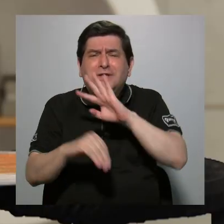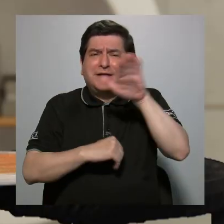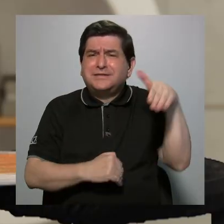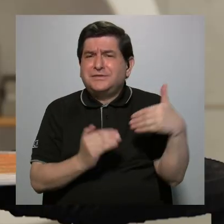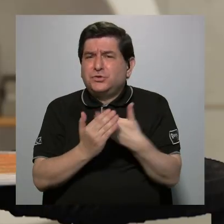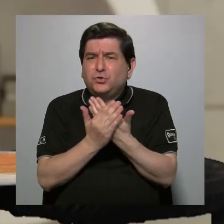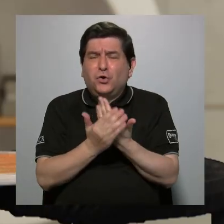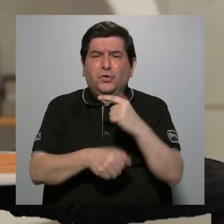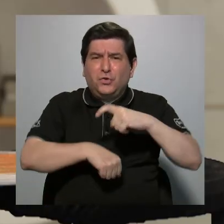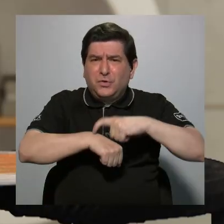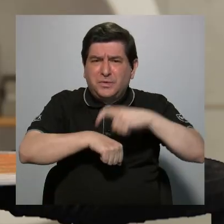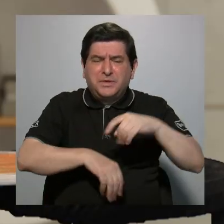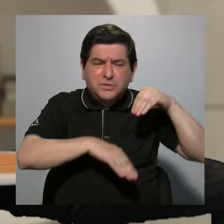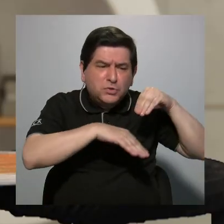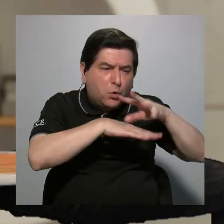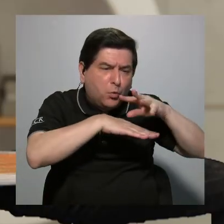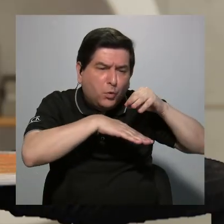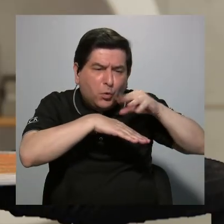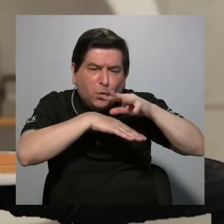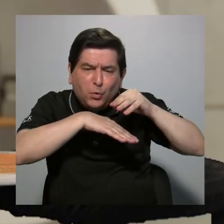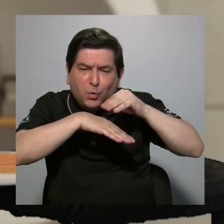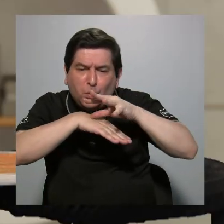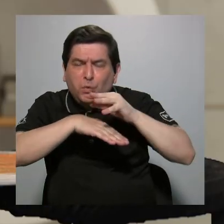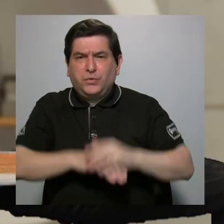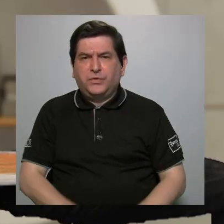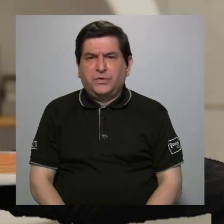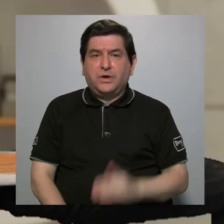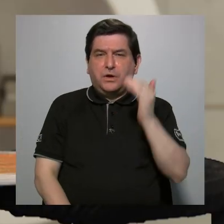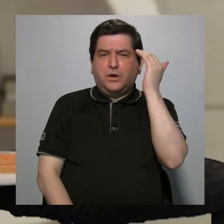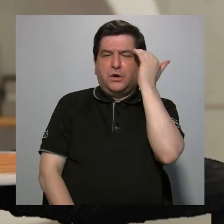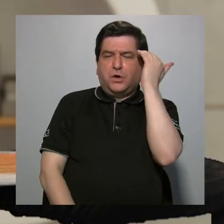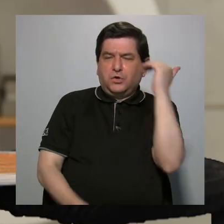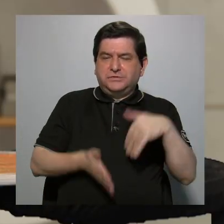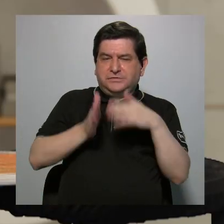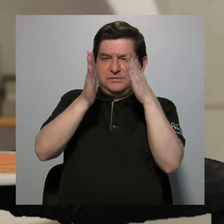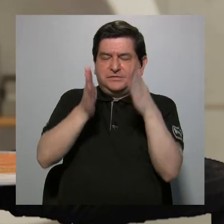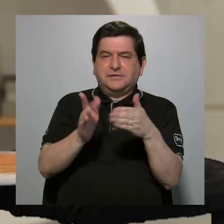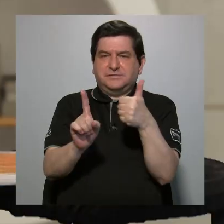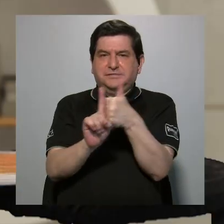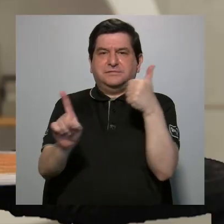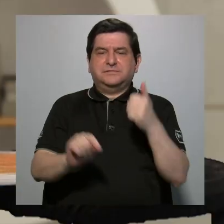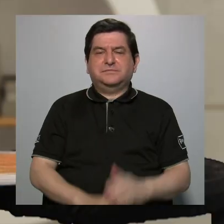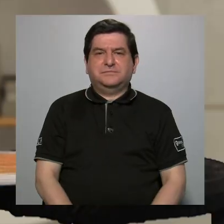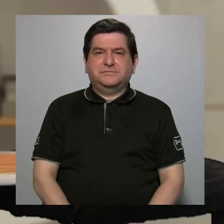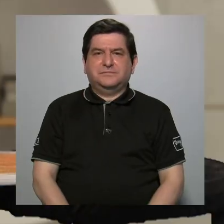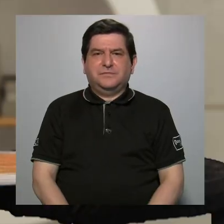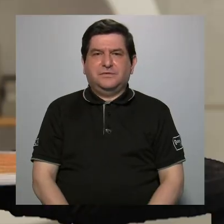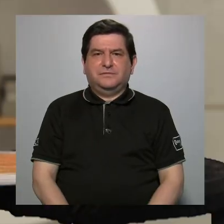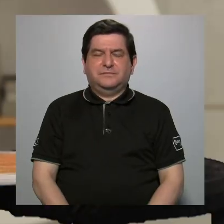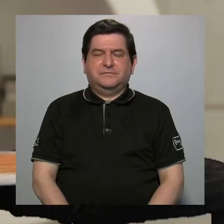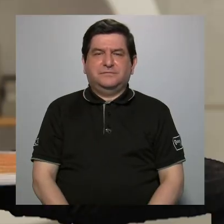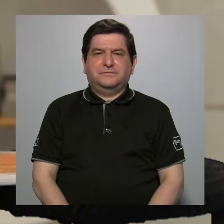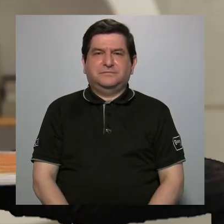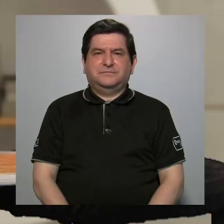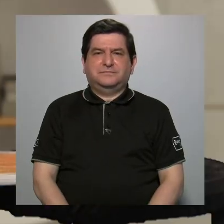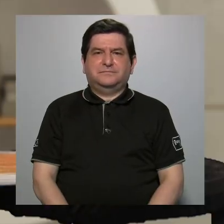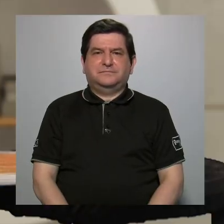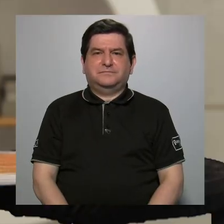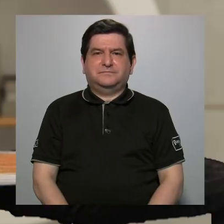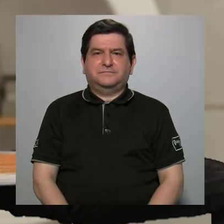traté en todo momento de influir un poco en la conciencia de los estudiantes ante ese hecho,